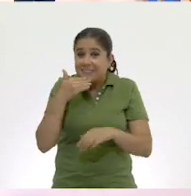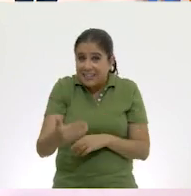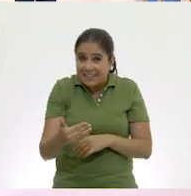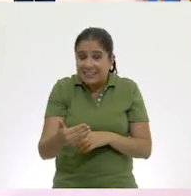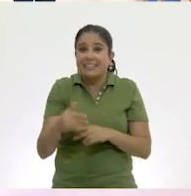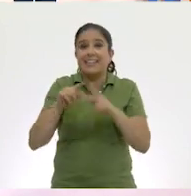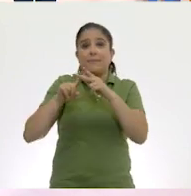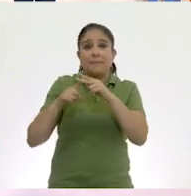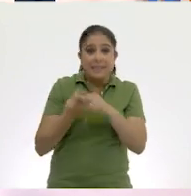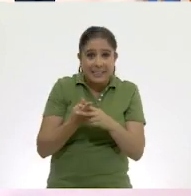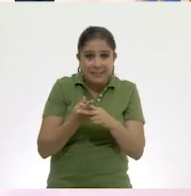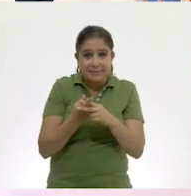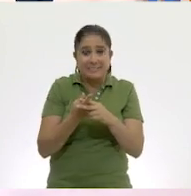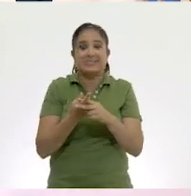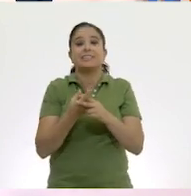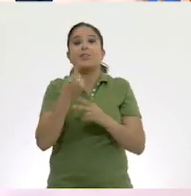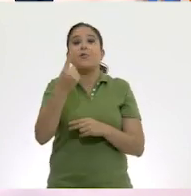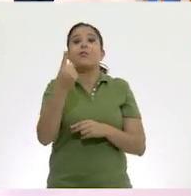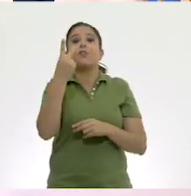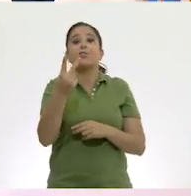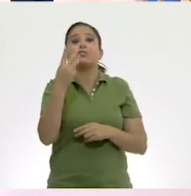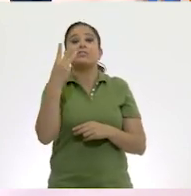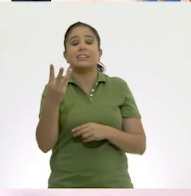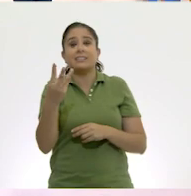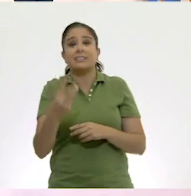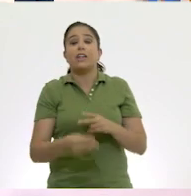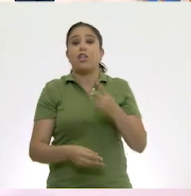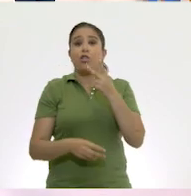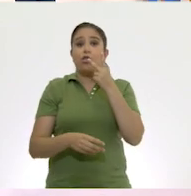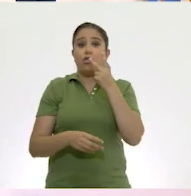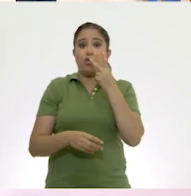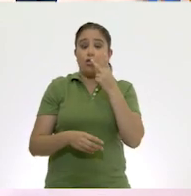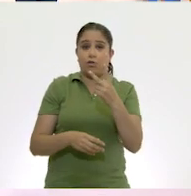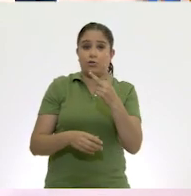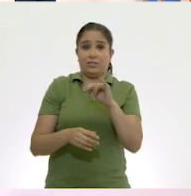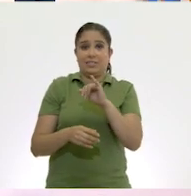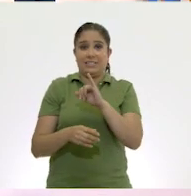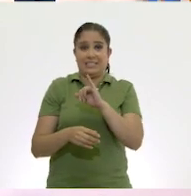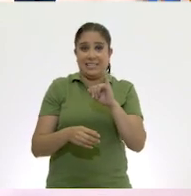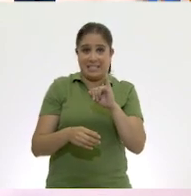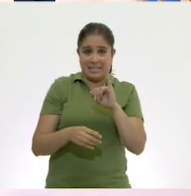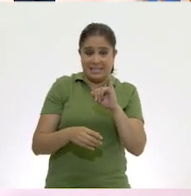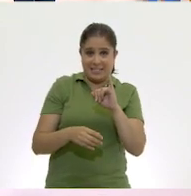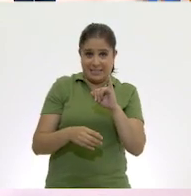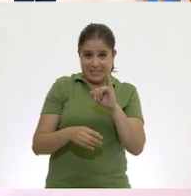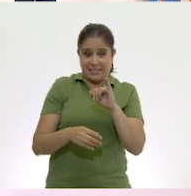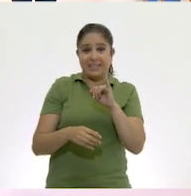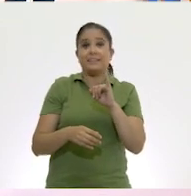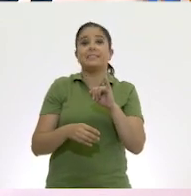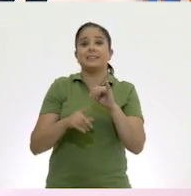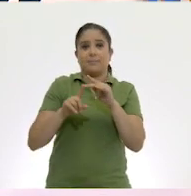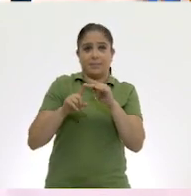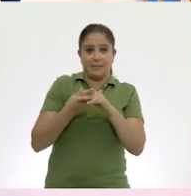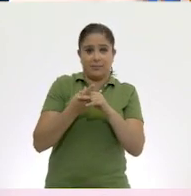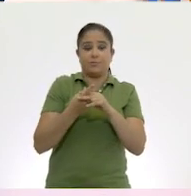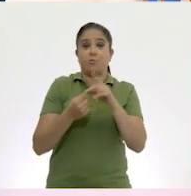una dos tres vamos a empezar dos a la izquierda empezamos 23